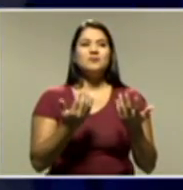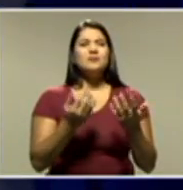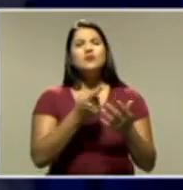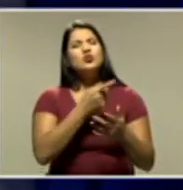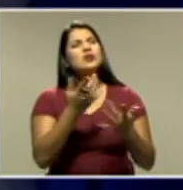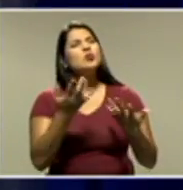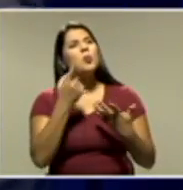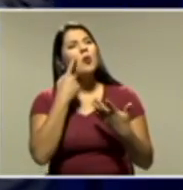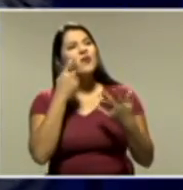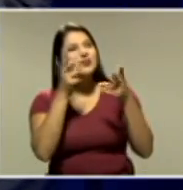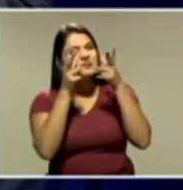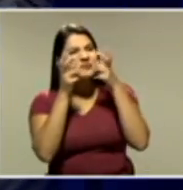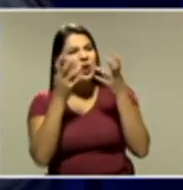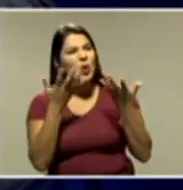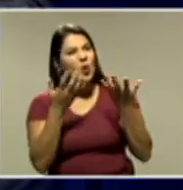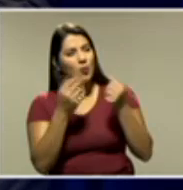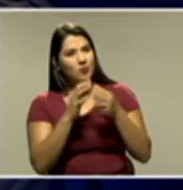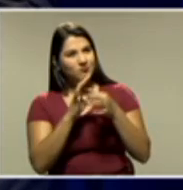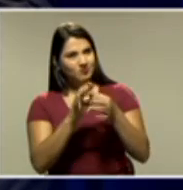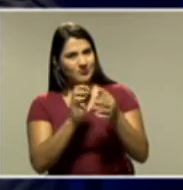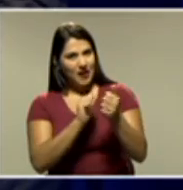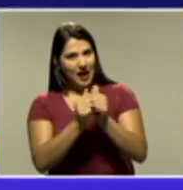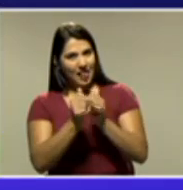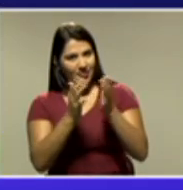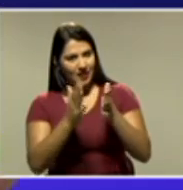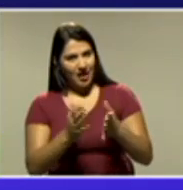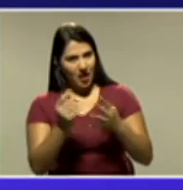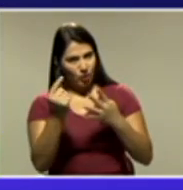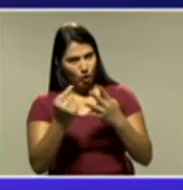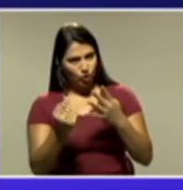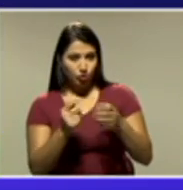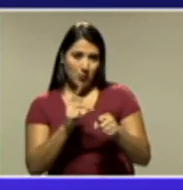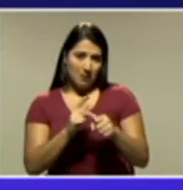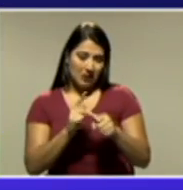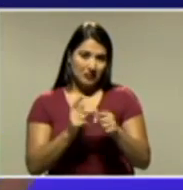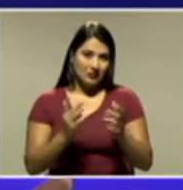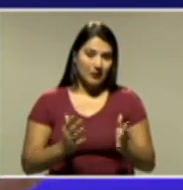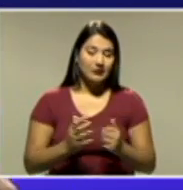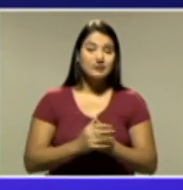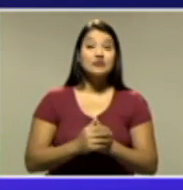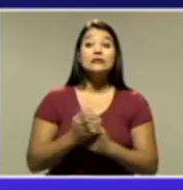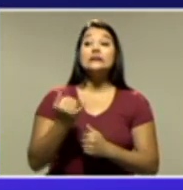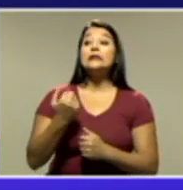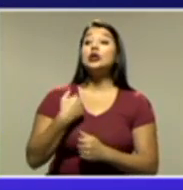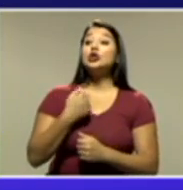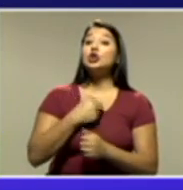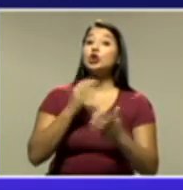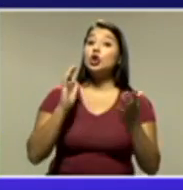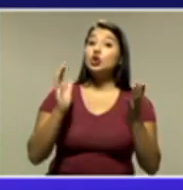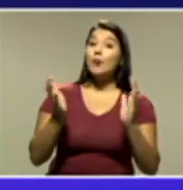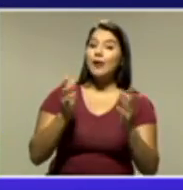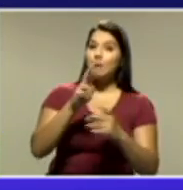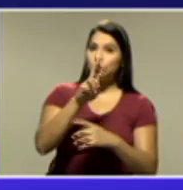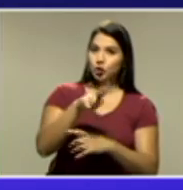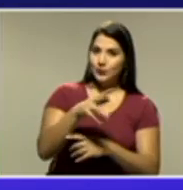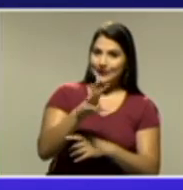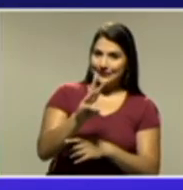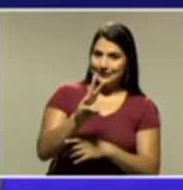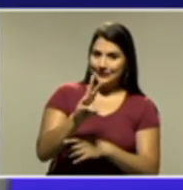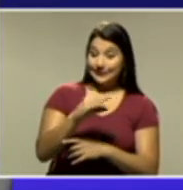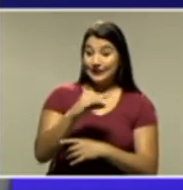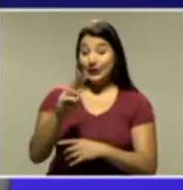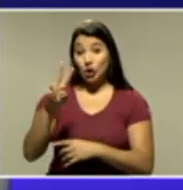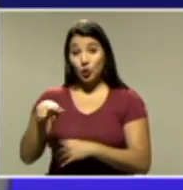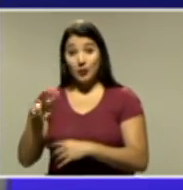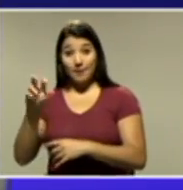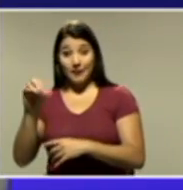ustedes? Sin duda, si vemos los números comparativos entre 2016 y 2020, en primer lugar, la